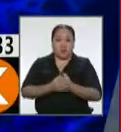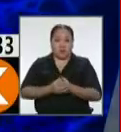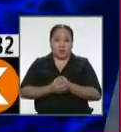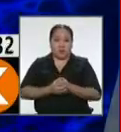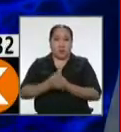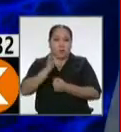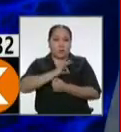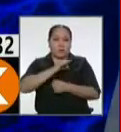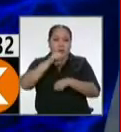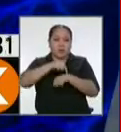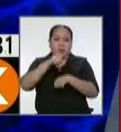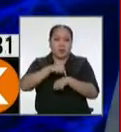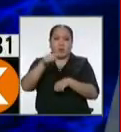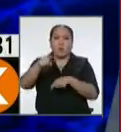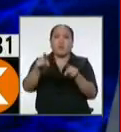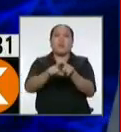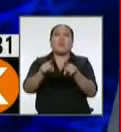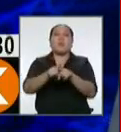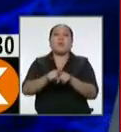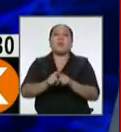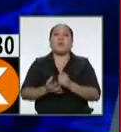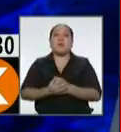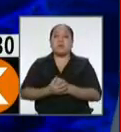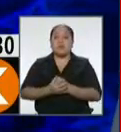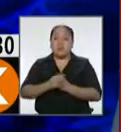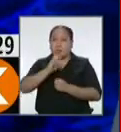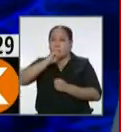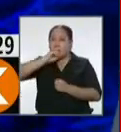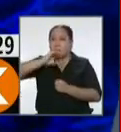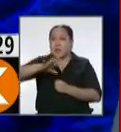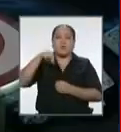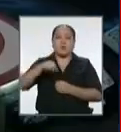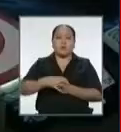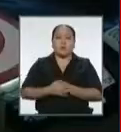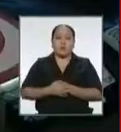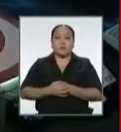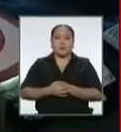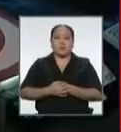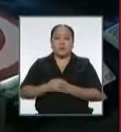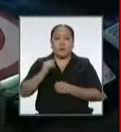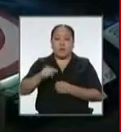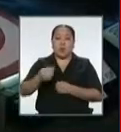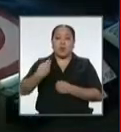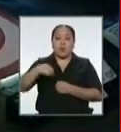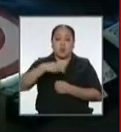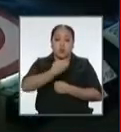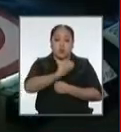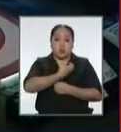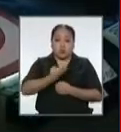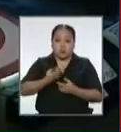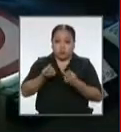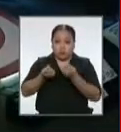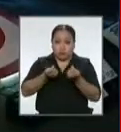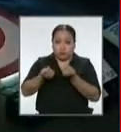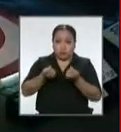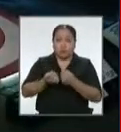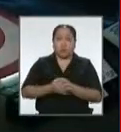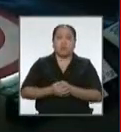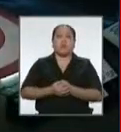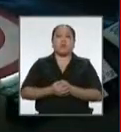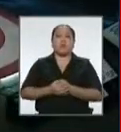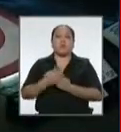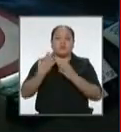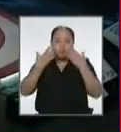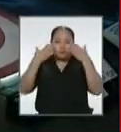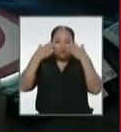con bastante amplitud incluso para que los candidatos llegaran a un consenso. Tal vez eso es lo que faltó en algún candidato,